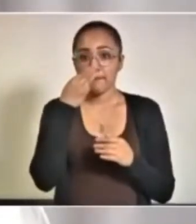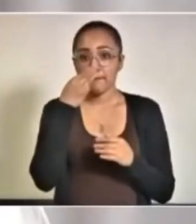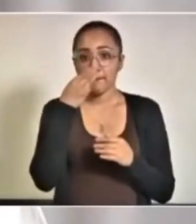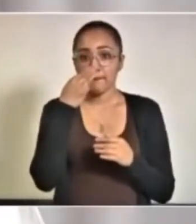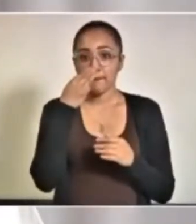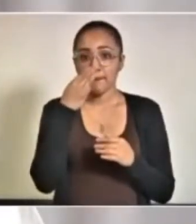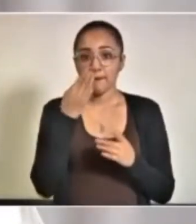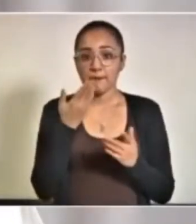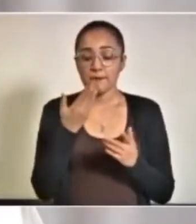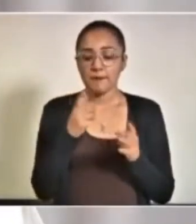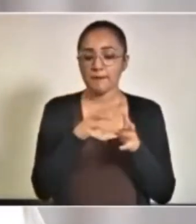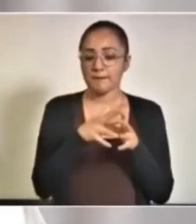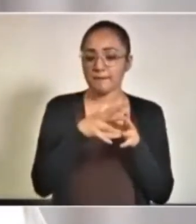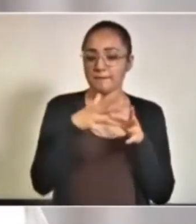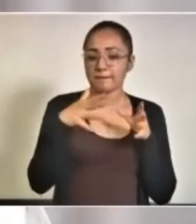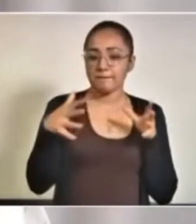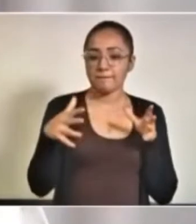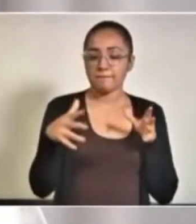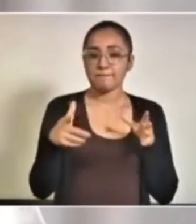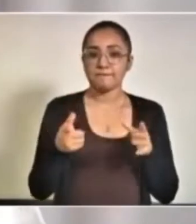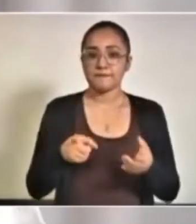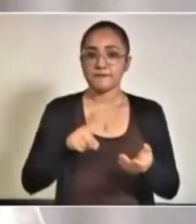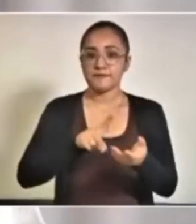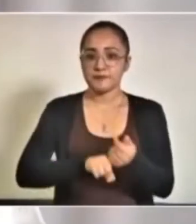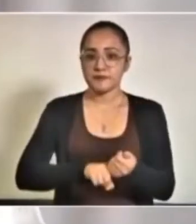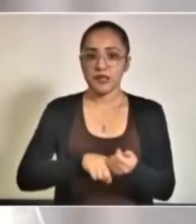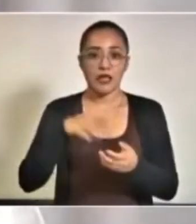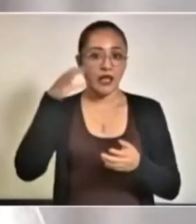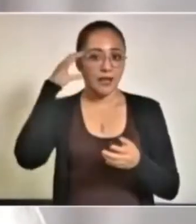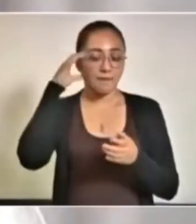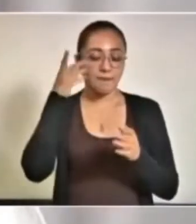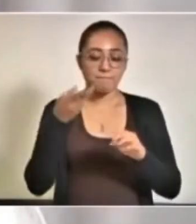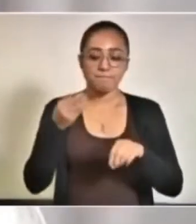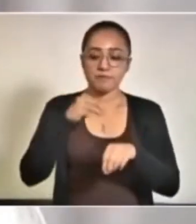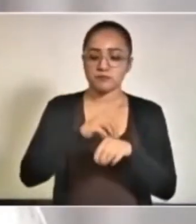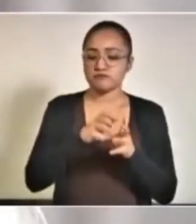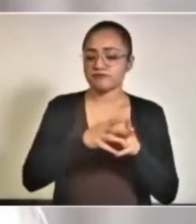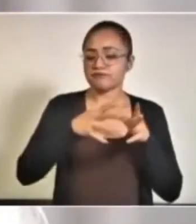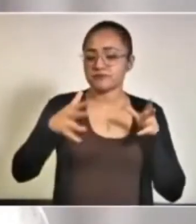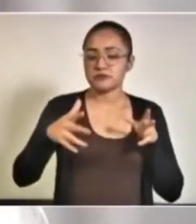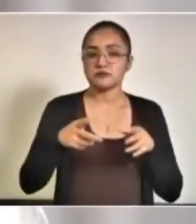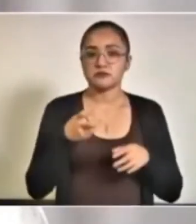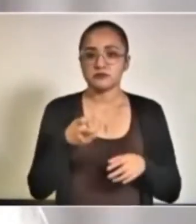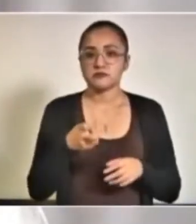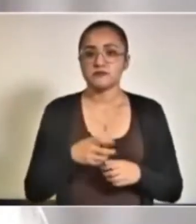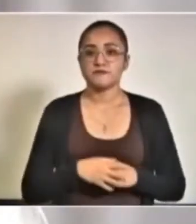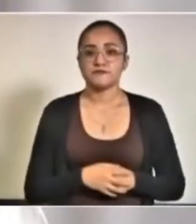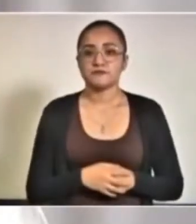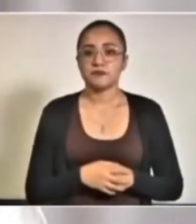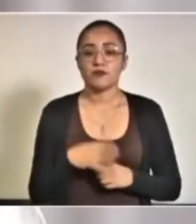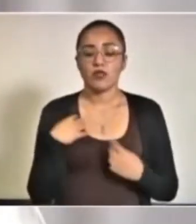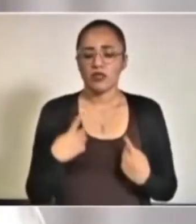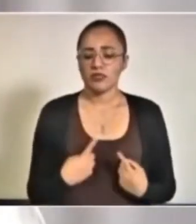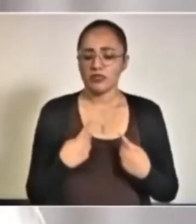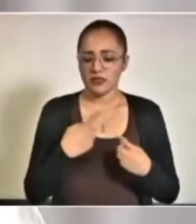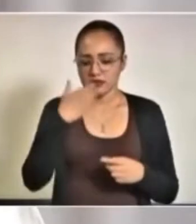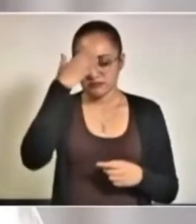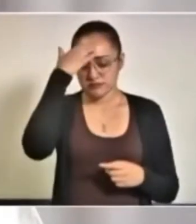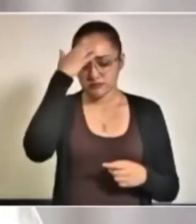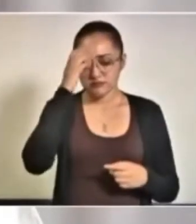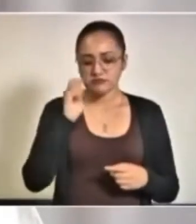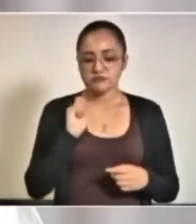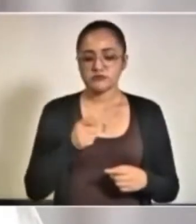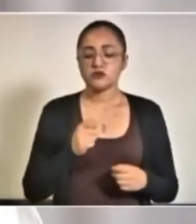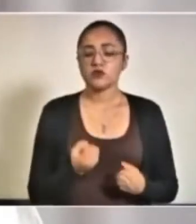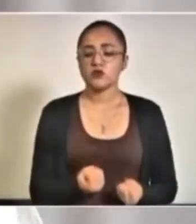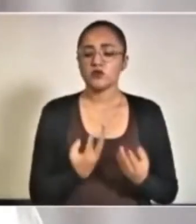varias camas en el hospital la margarita y les voy a dar a conocer el deporte de